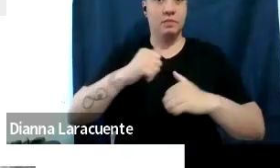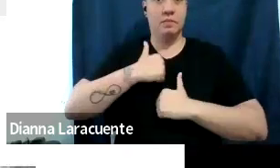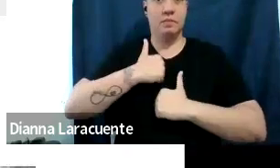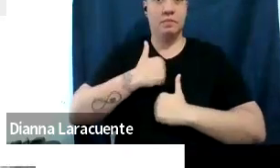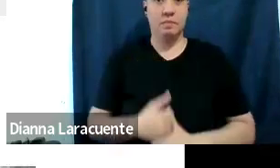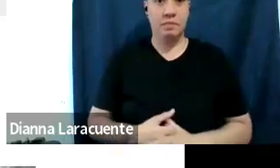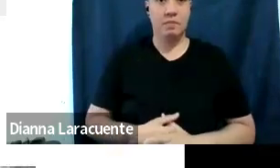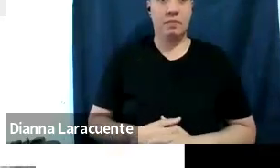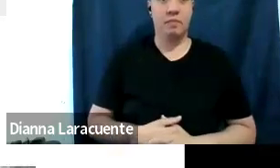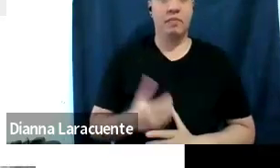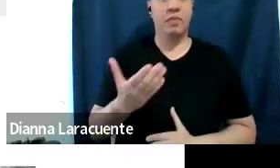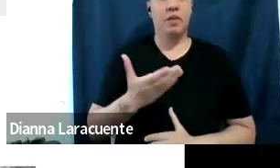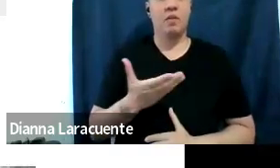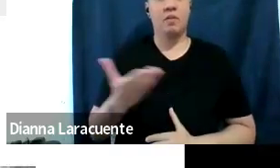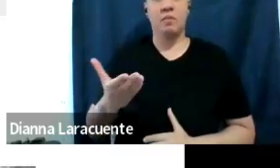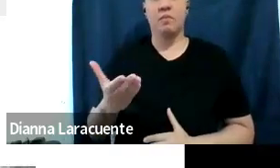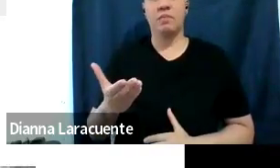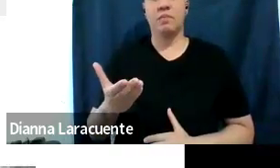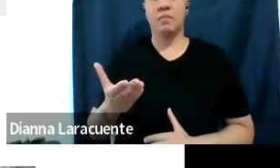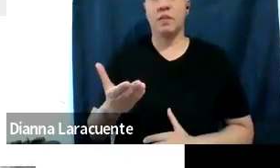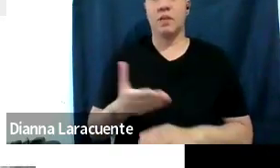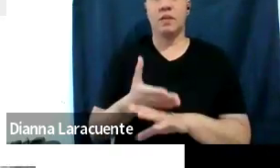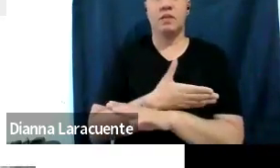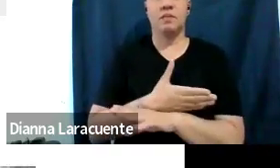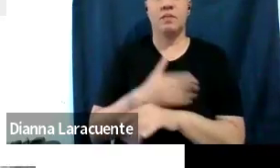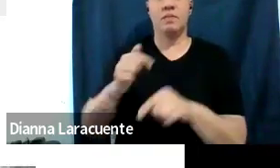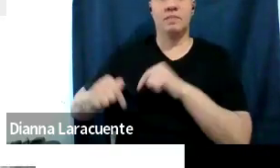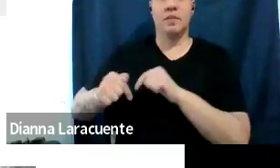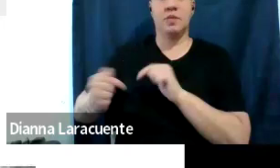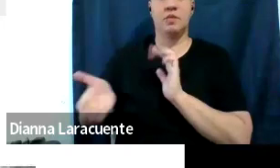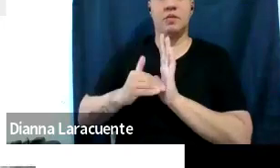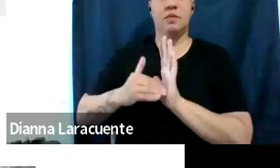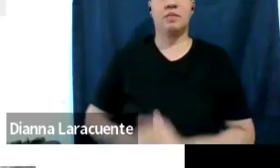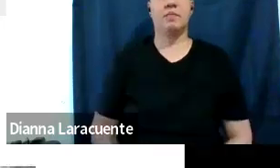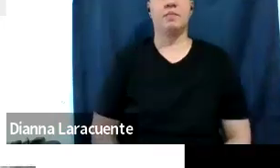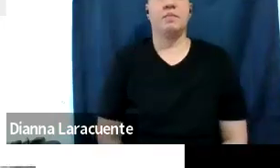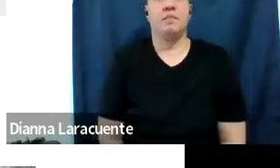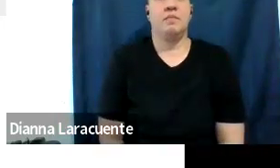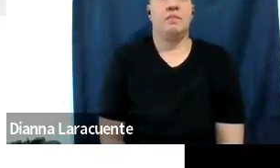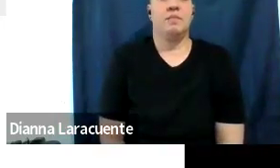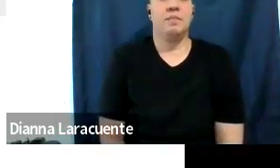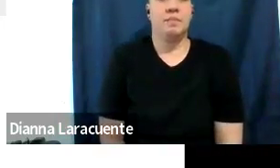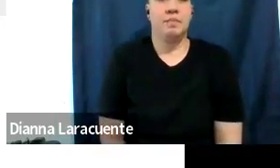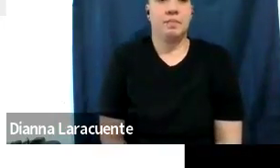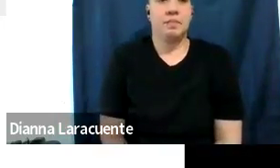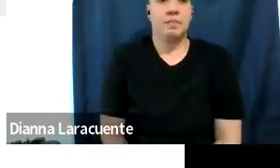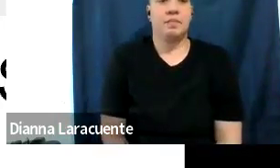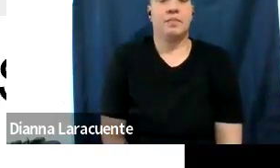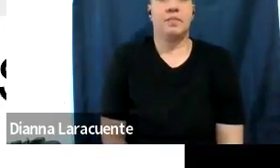Hay una cosa que quiero decir antes. Échate para atrás otra vez, échate la otra vez para